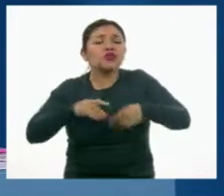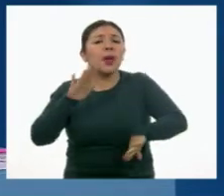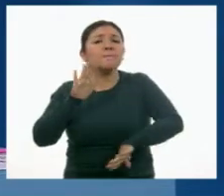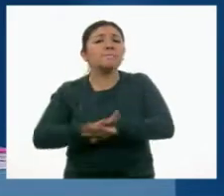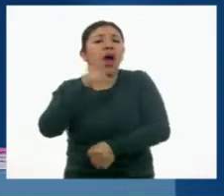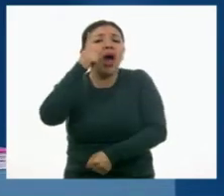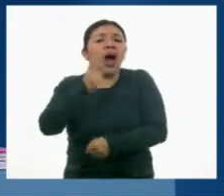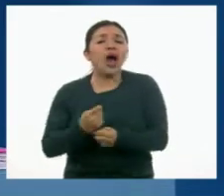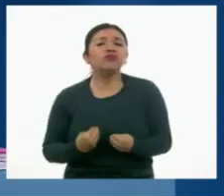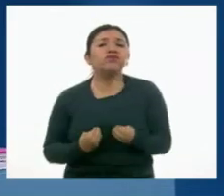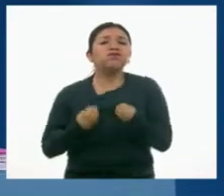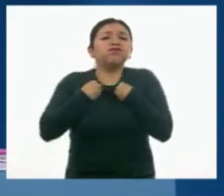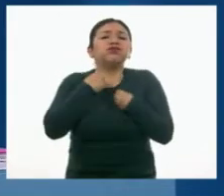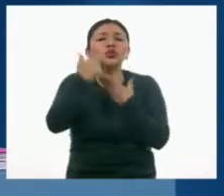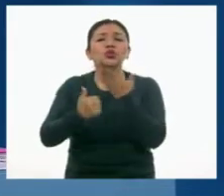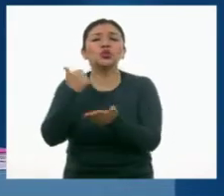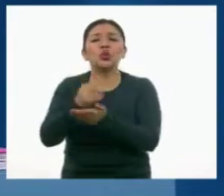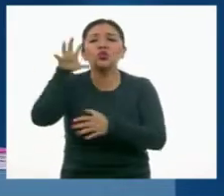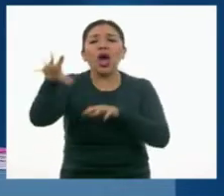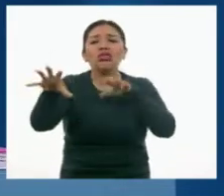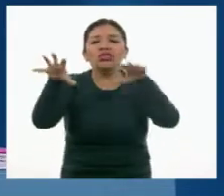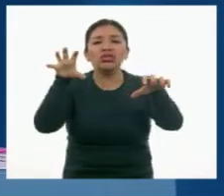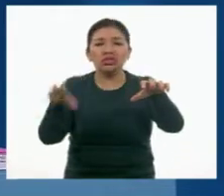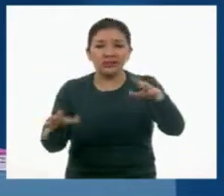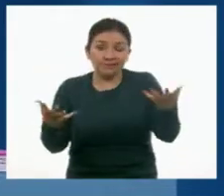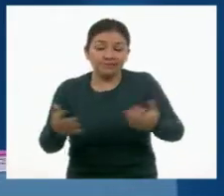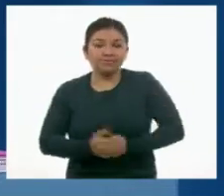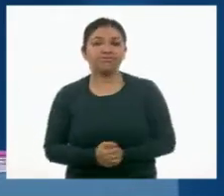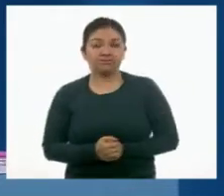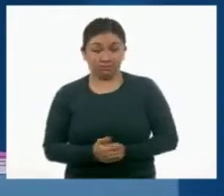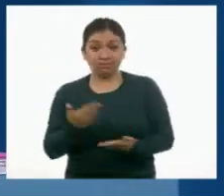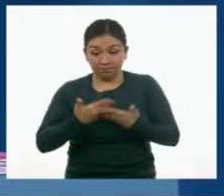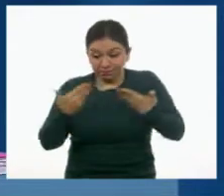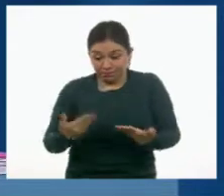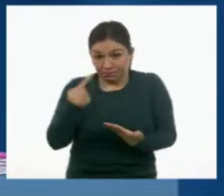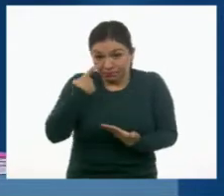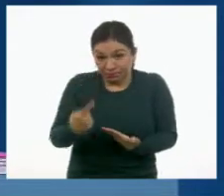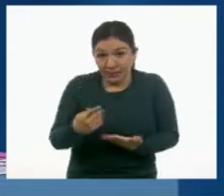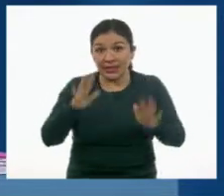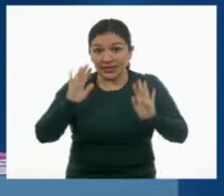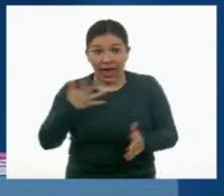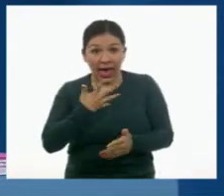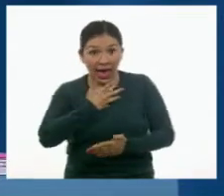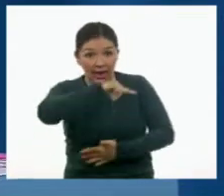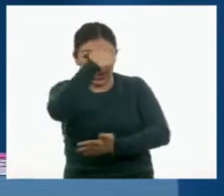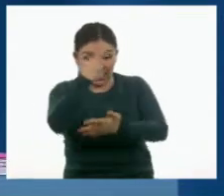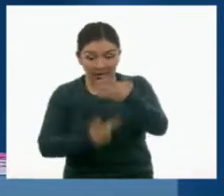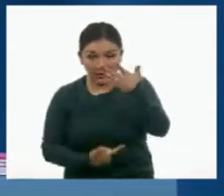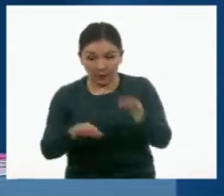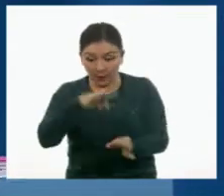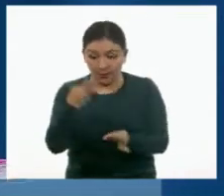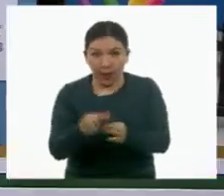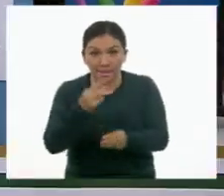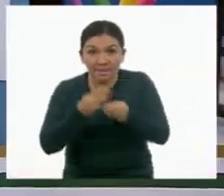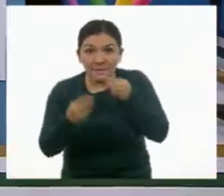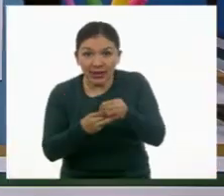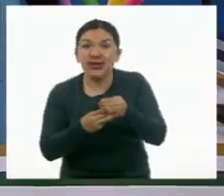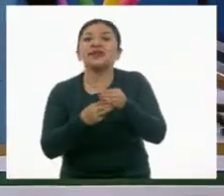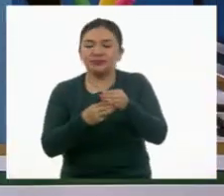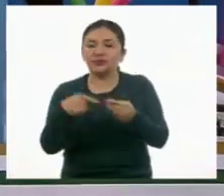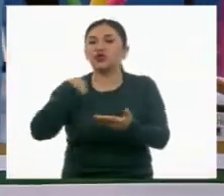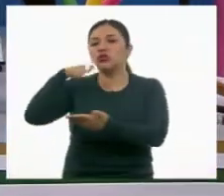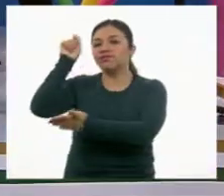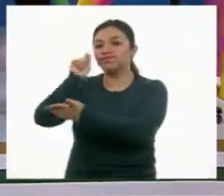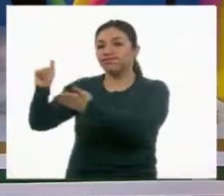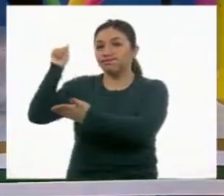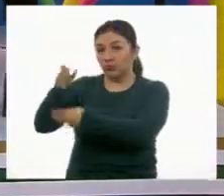concentra en las urbes. Y bien, María, entonces ahora ya tienes tu lista. Ya. Bien, pues voy a anotar